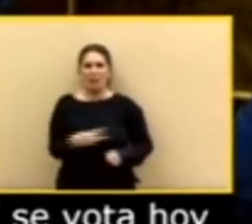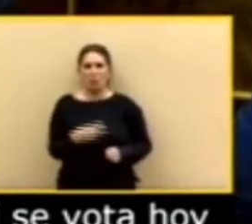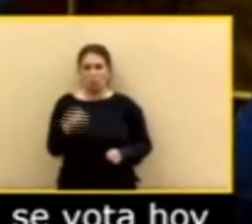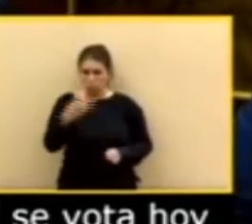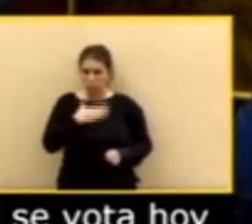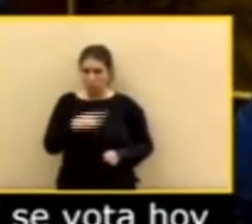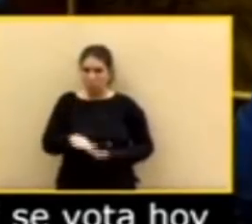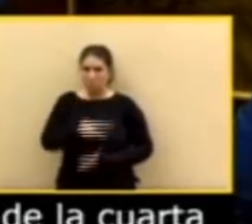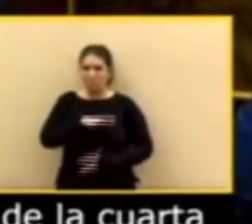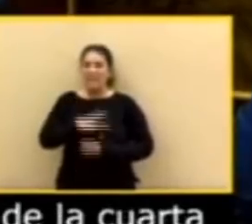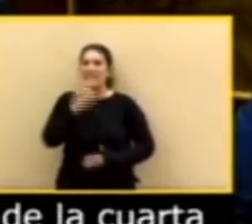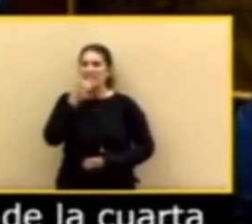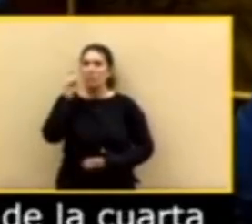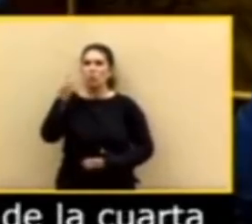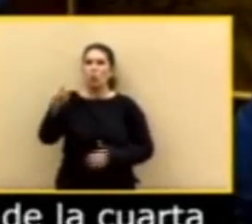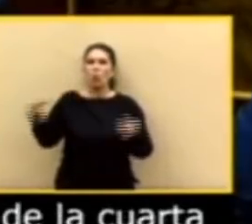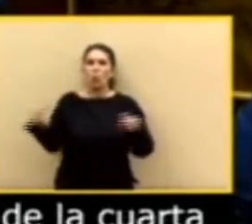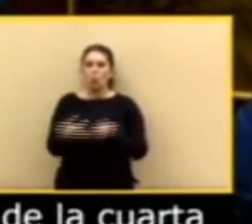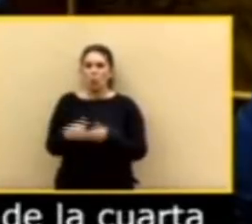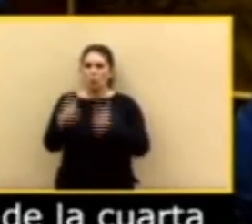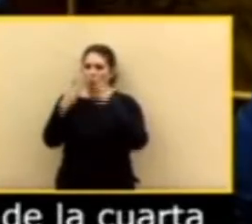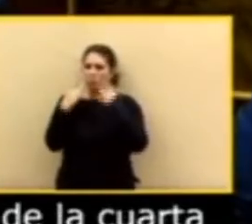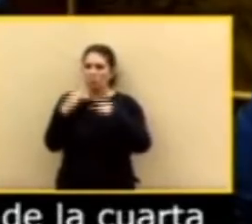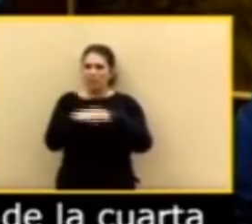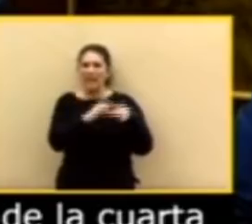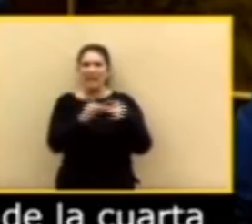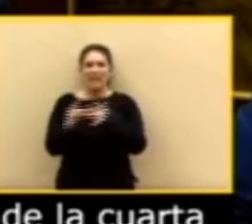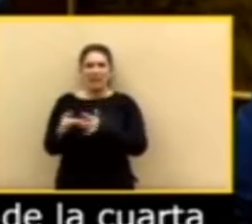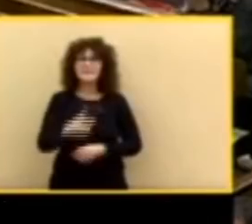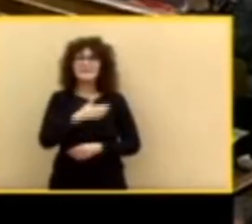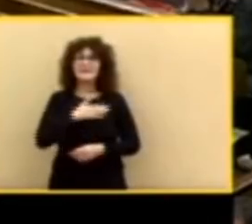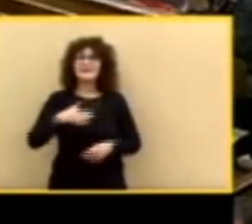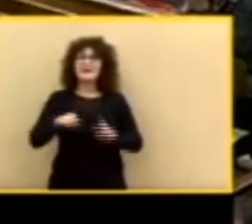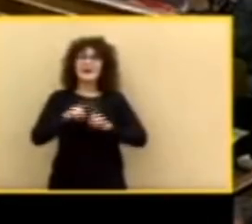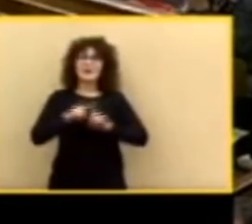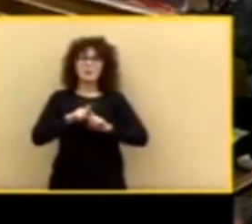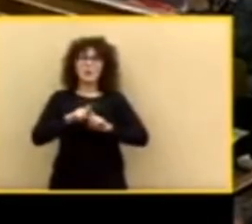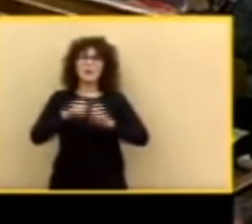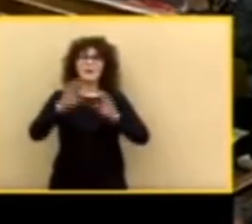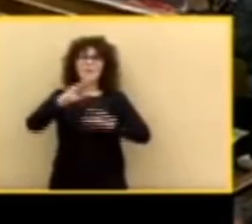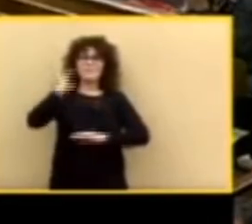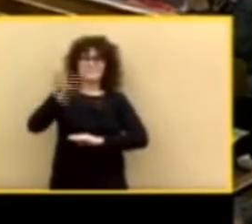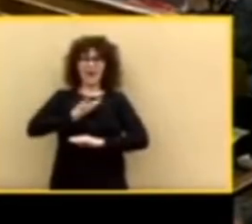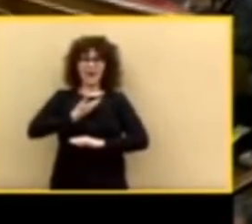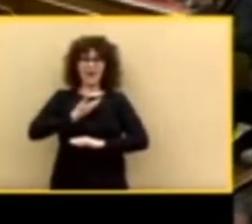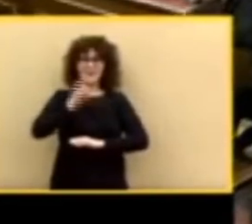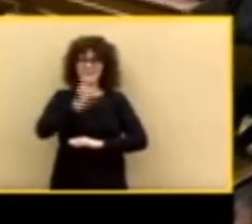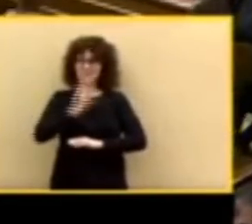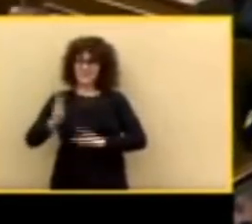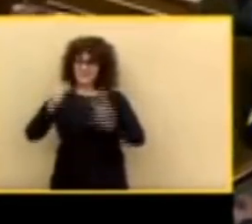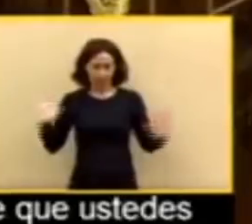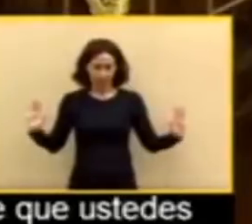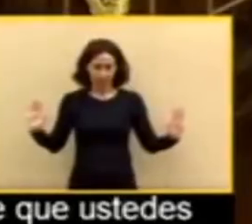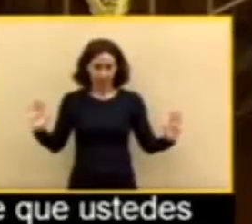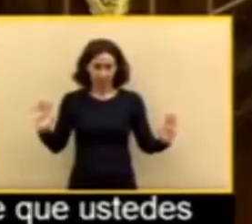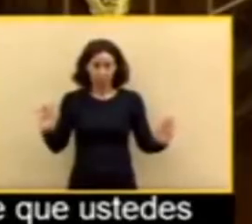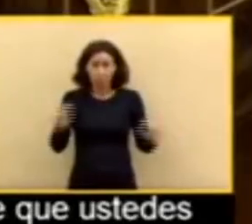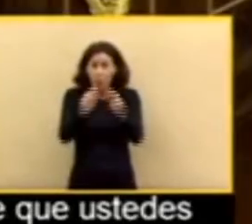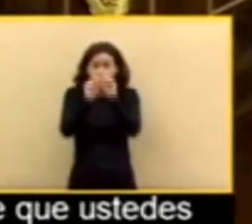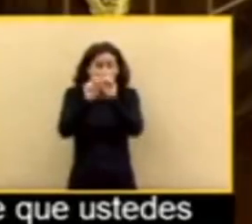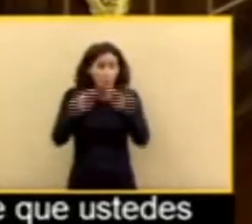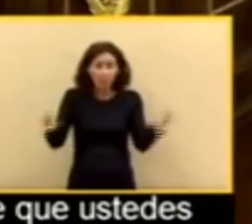la pandemia en España y desde el punto de vista económico es un gobierno que ha llevado a la ruina a los españoles, la única oposición activa es